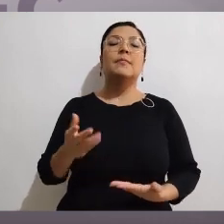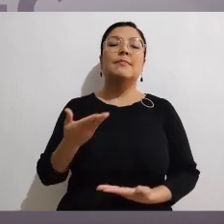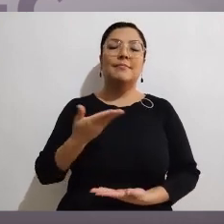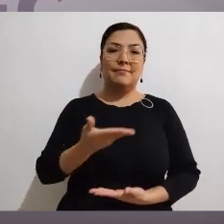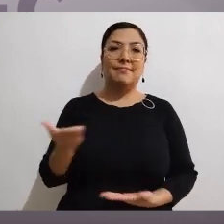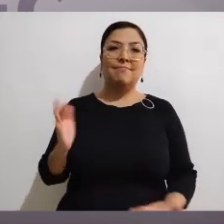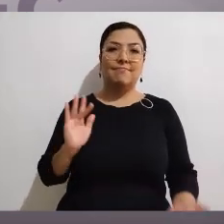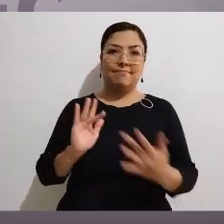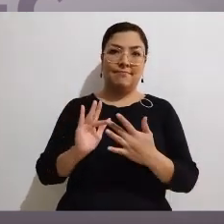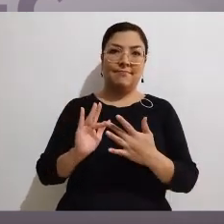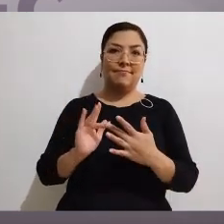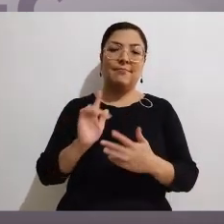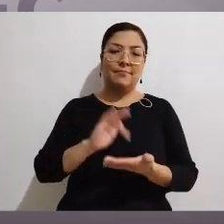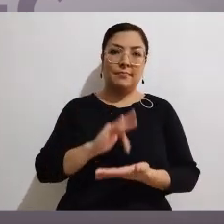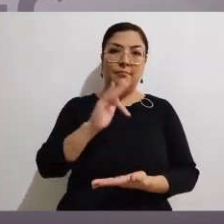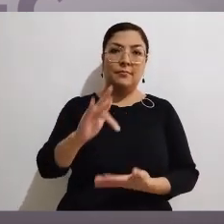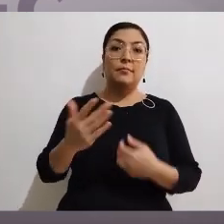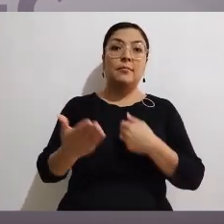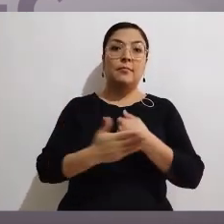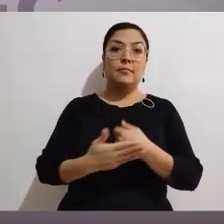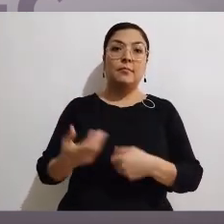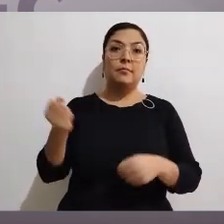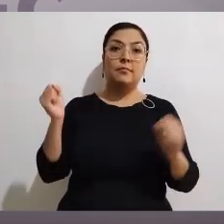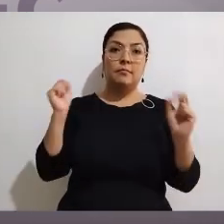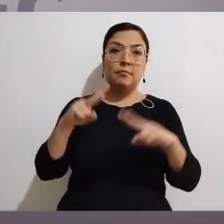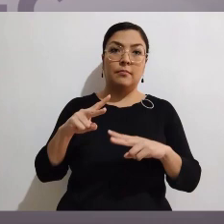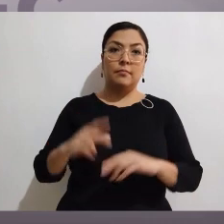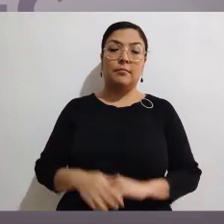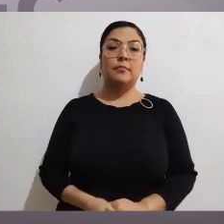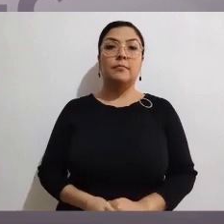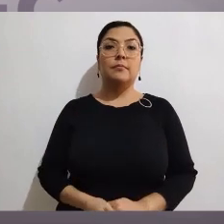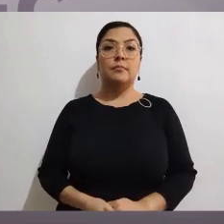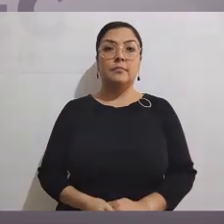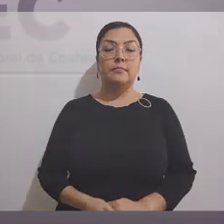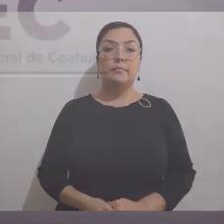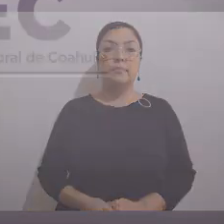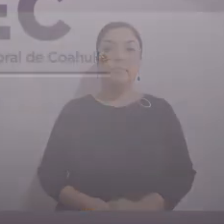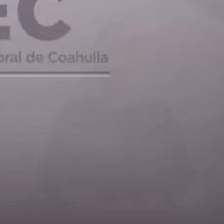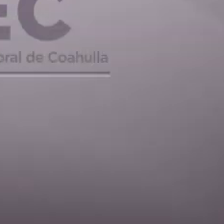por el Instituto Electoral de Coahuila. Nos escuchamos en nuestra próxima emisión.